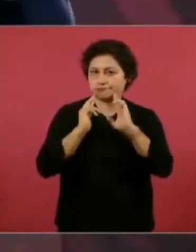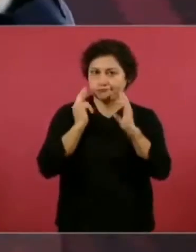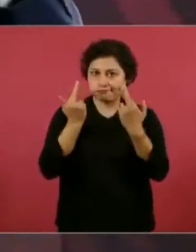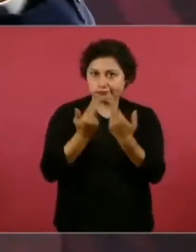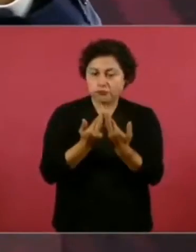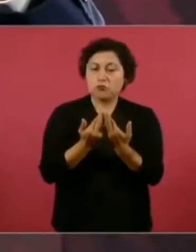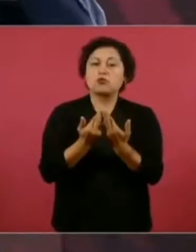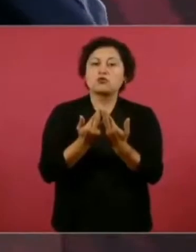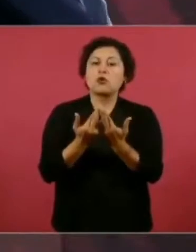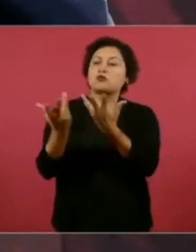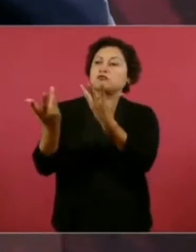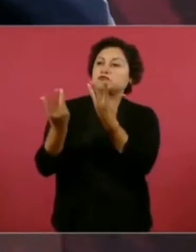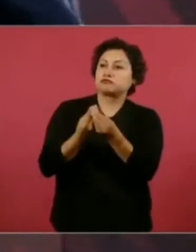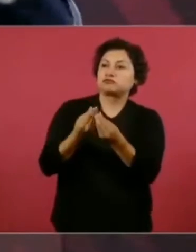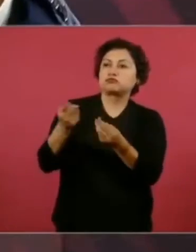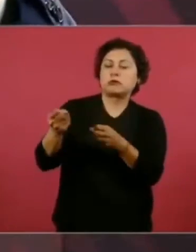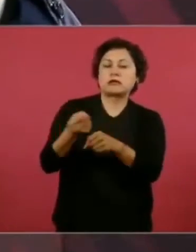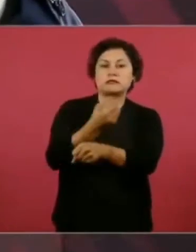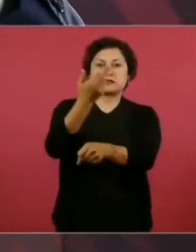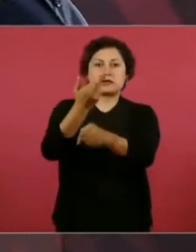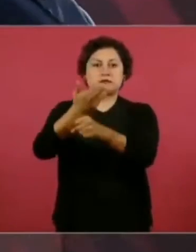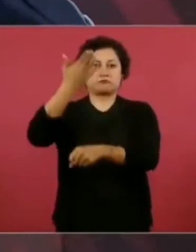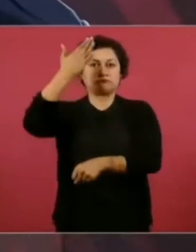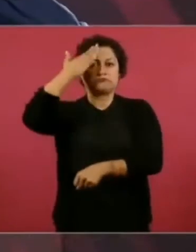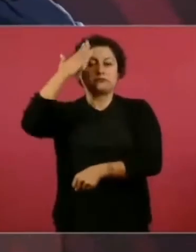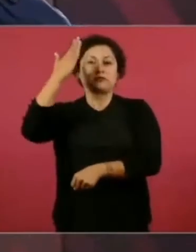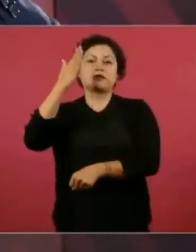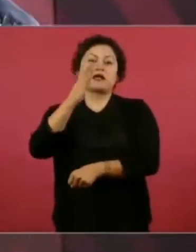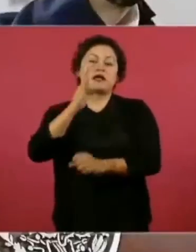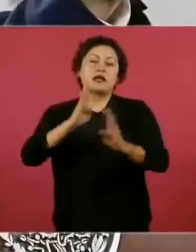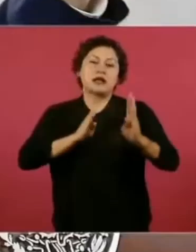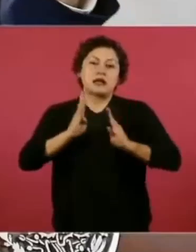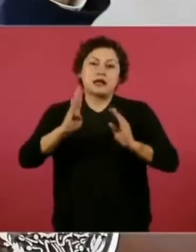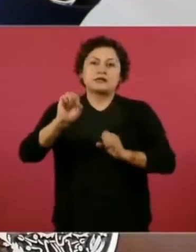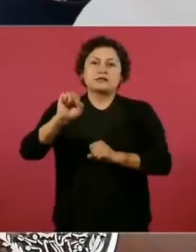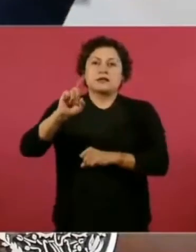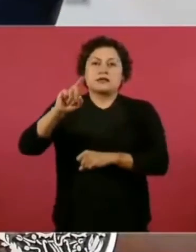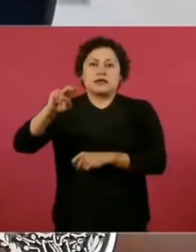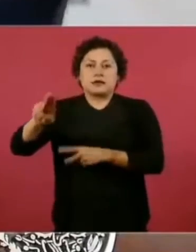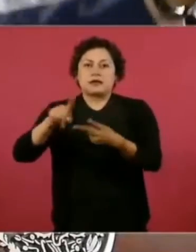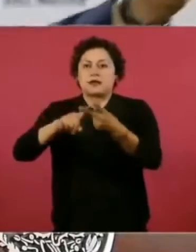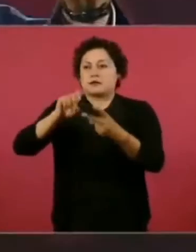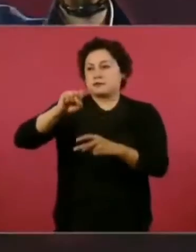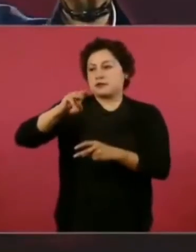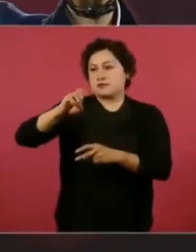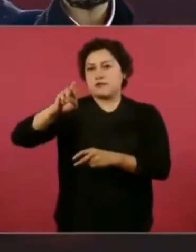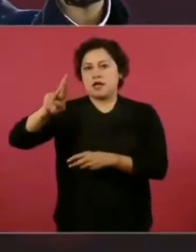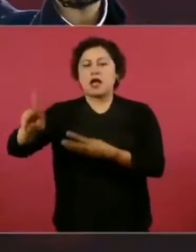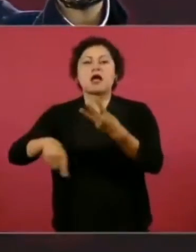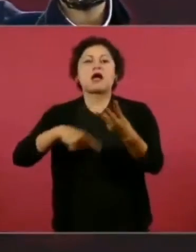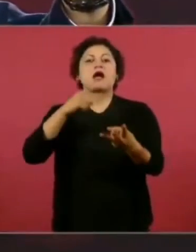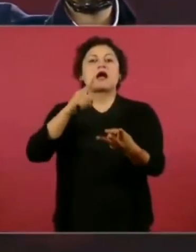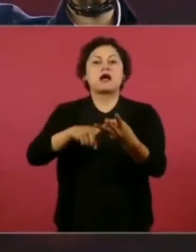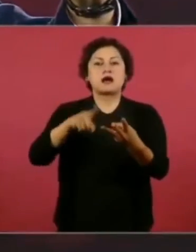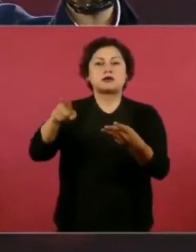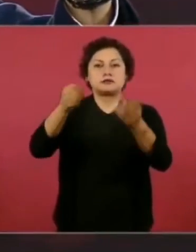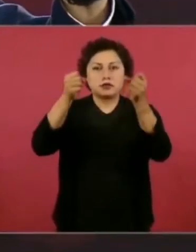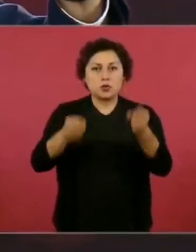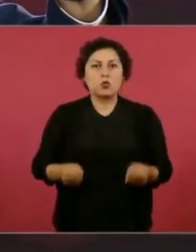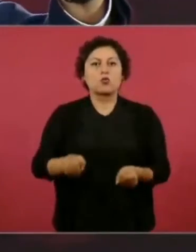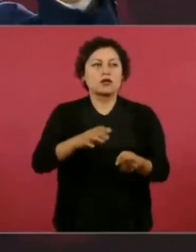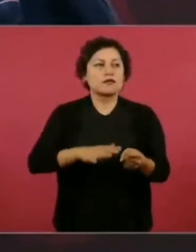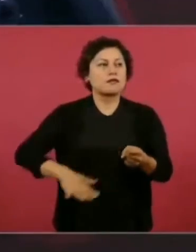con el secretario de la Defensa, con el secretario de Marina, con la secretaria de Seguridad Pública, con la secretaria de